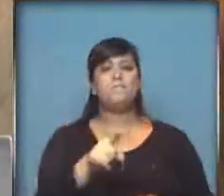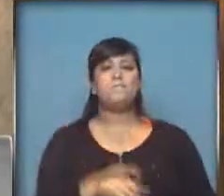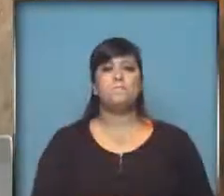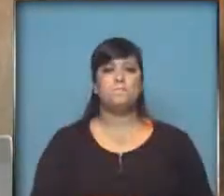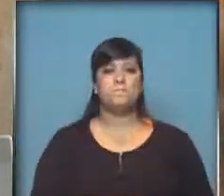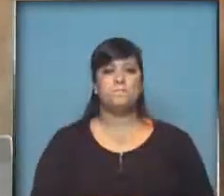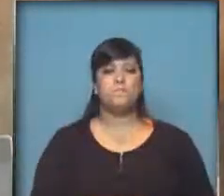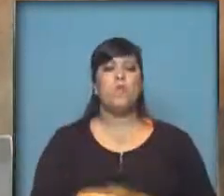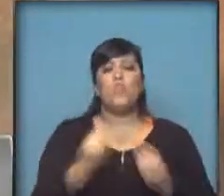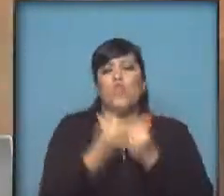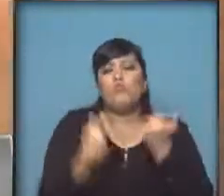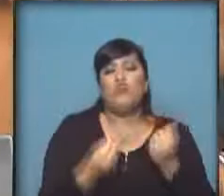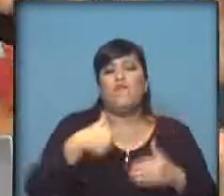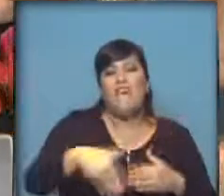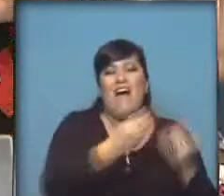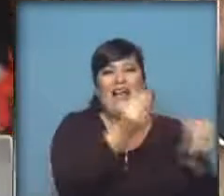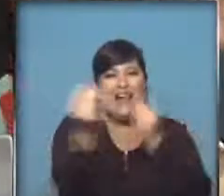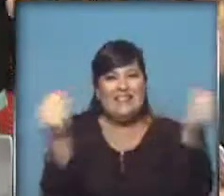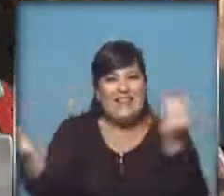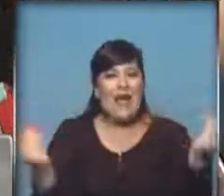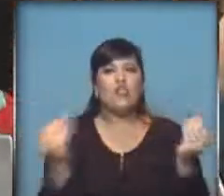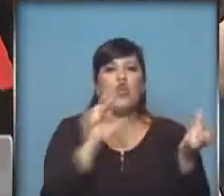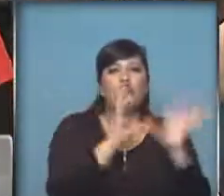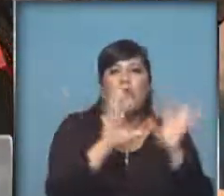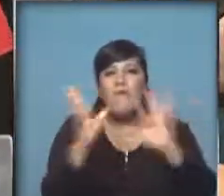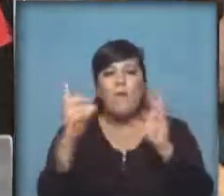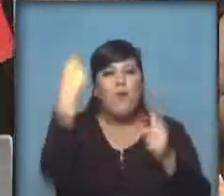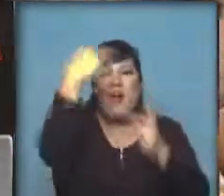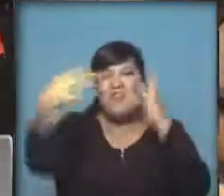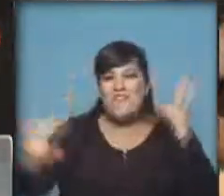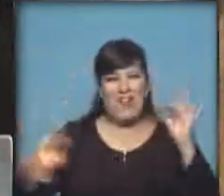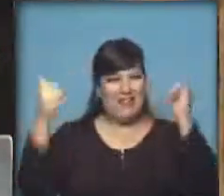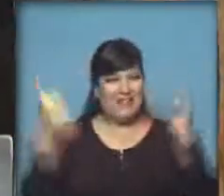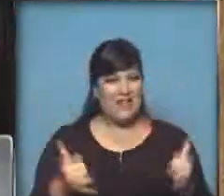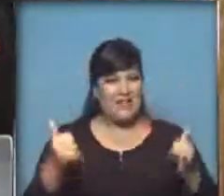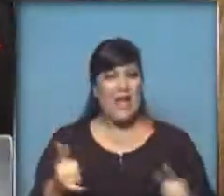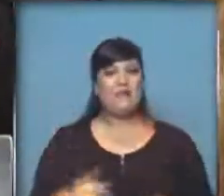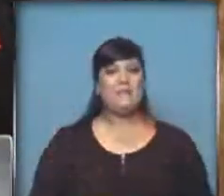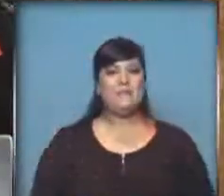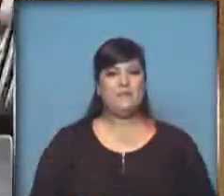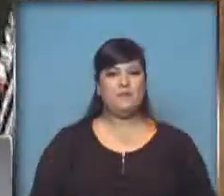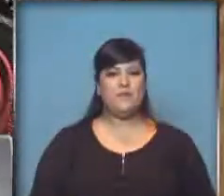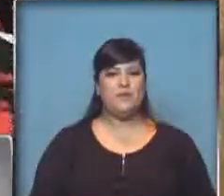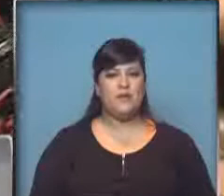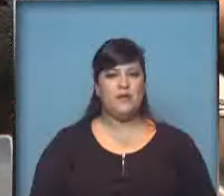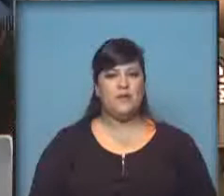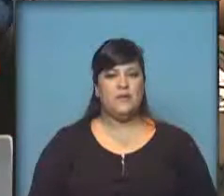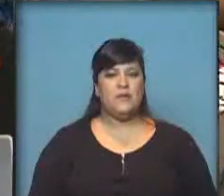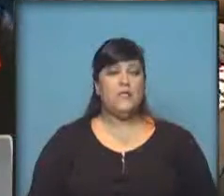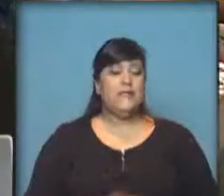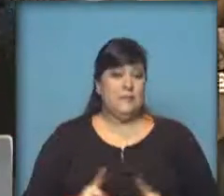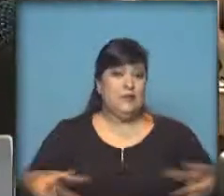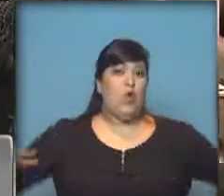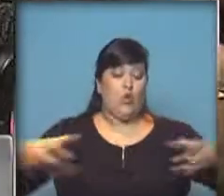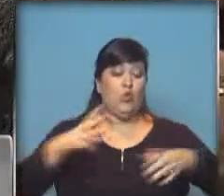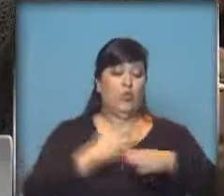multiplicidad de candidatos que han mostrado los distintos matices y los distintos acentos que tiene el Frente para la Victoria, con